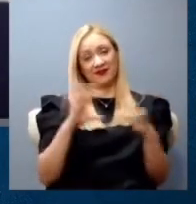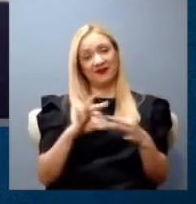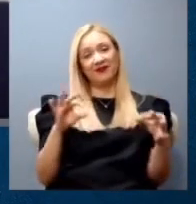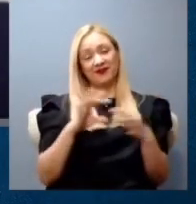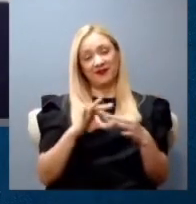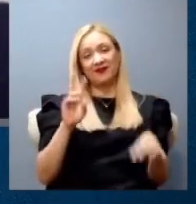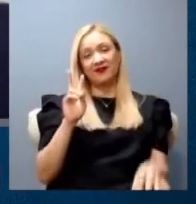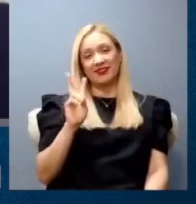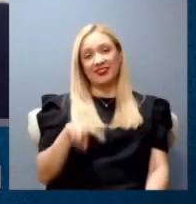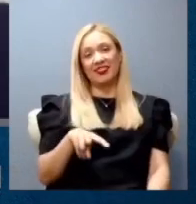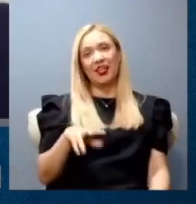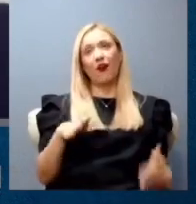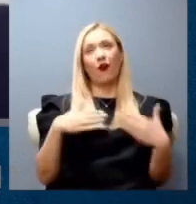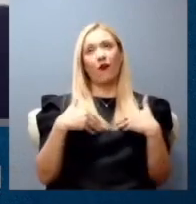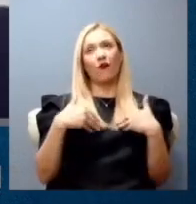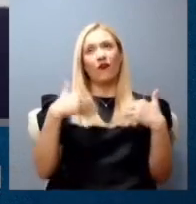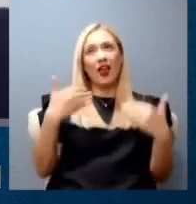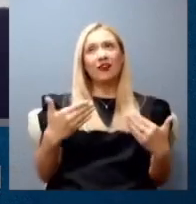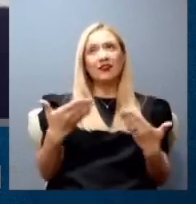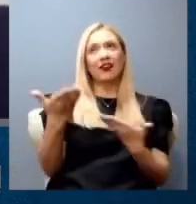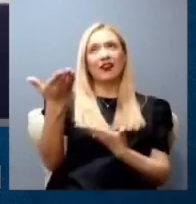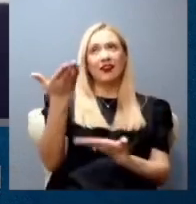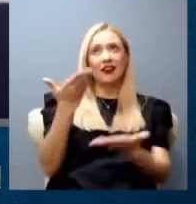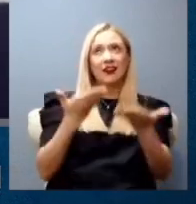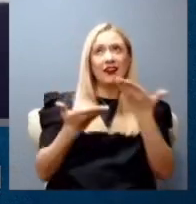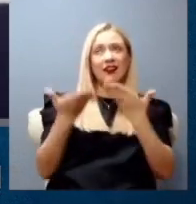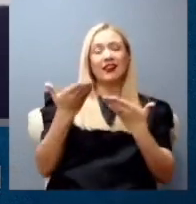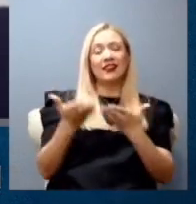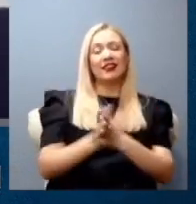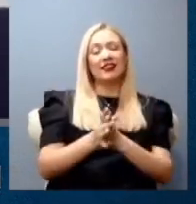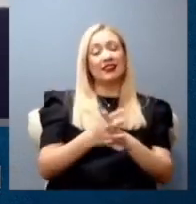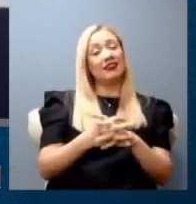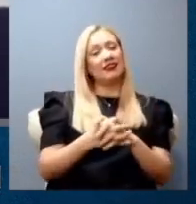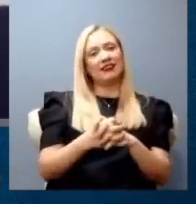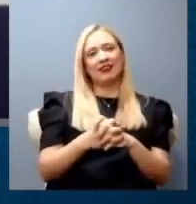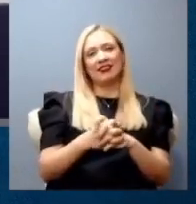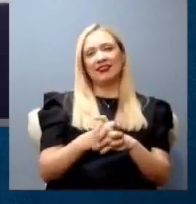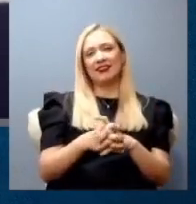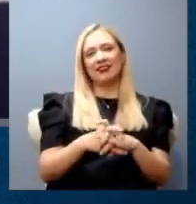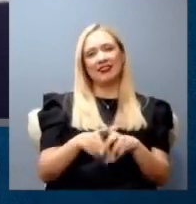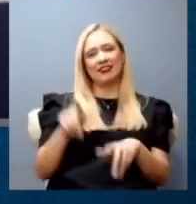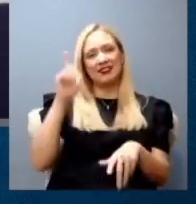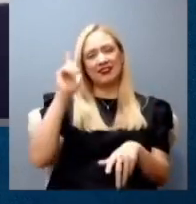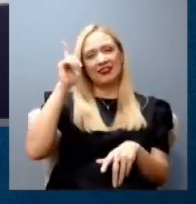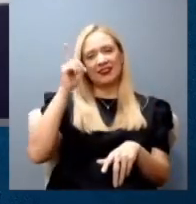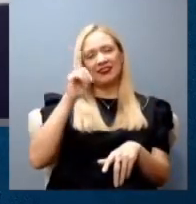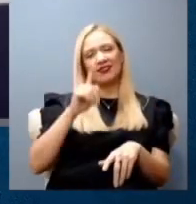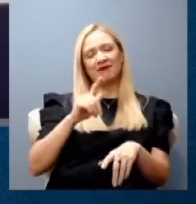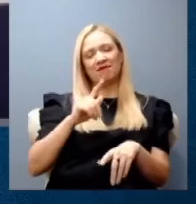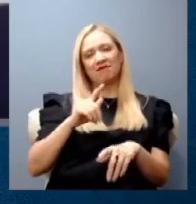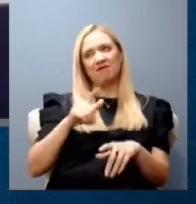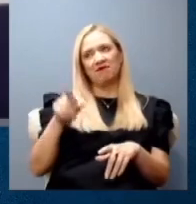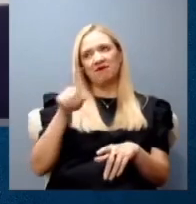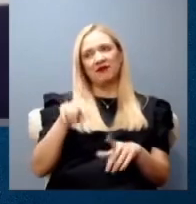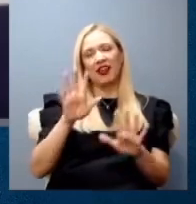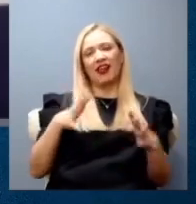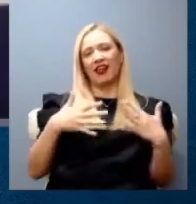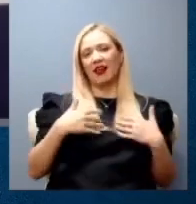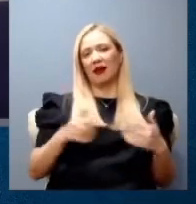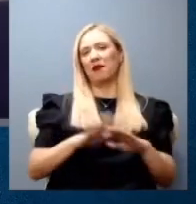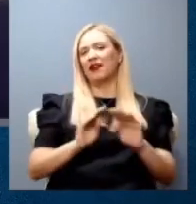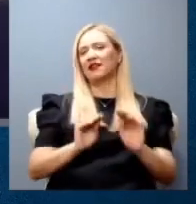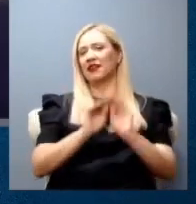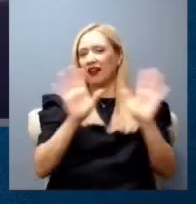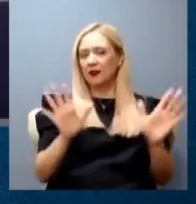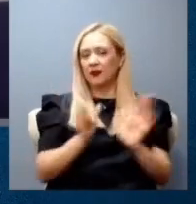Camila, sobre la confianza. La verdad es que creo que es una buena forma de abordar este tema de la justicia transicional.